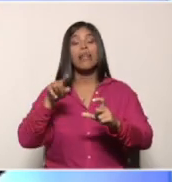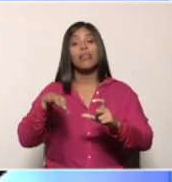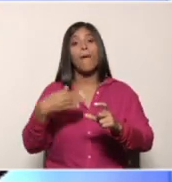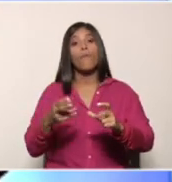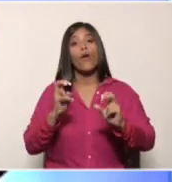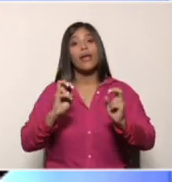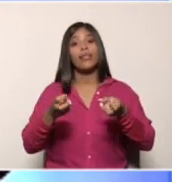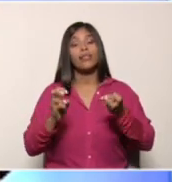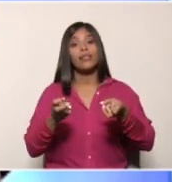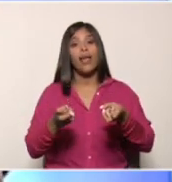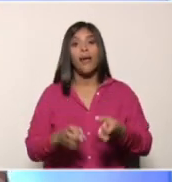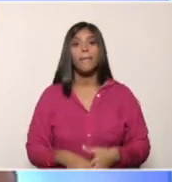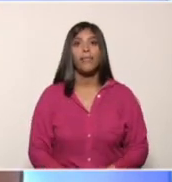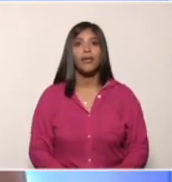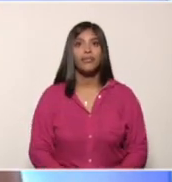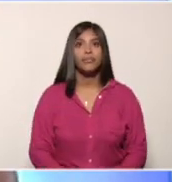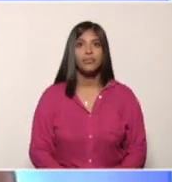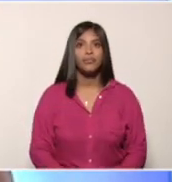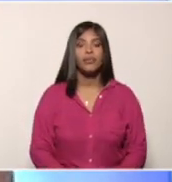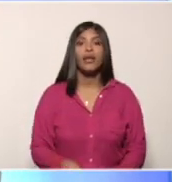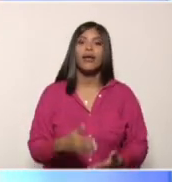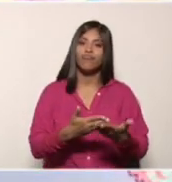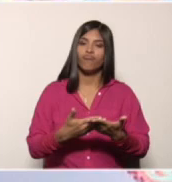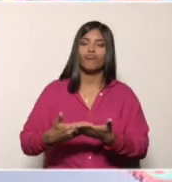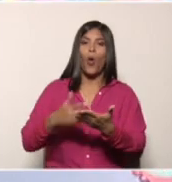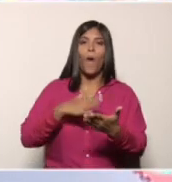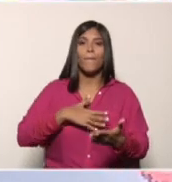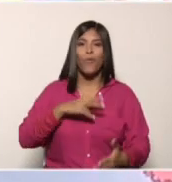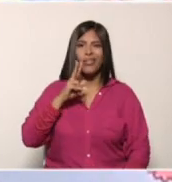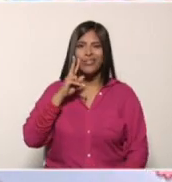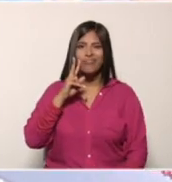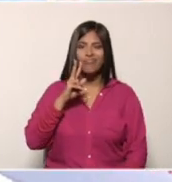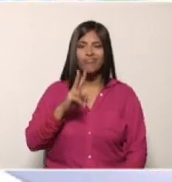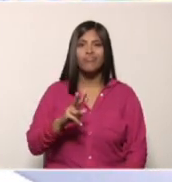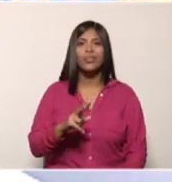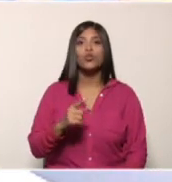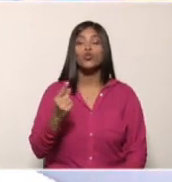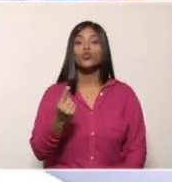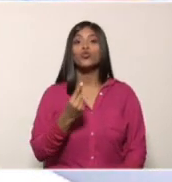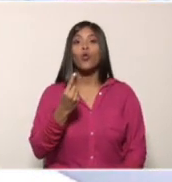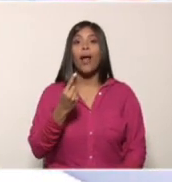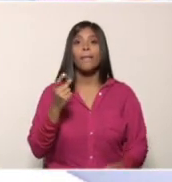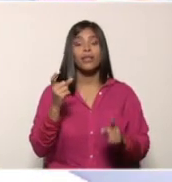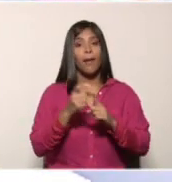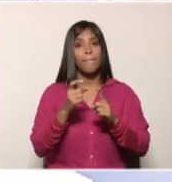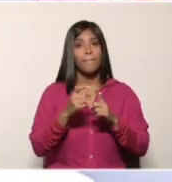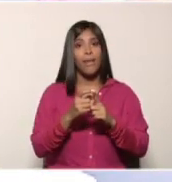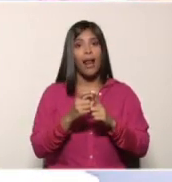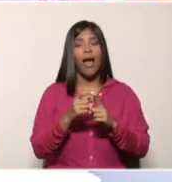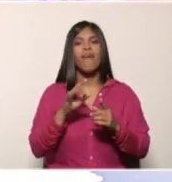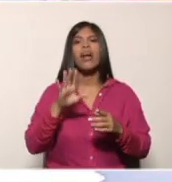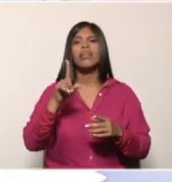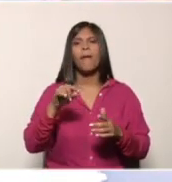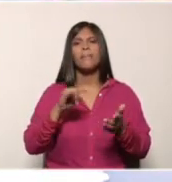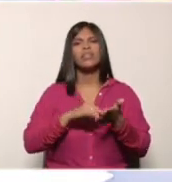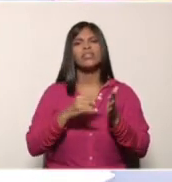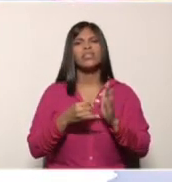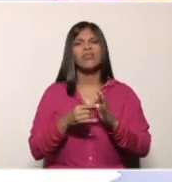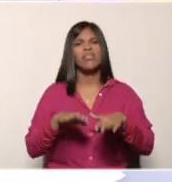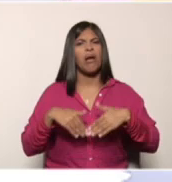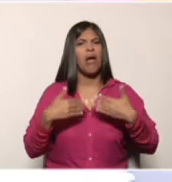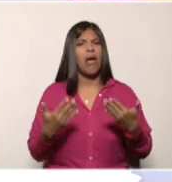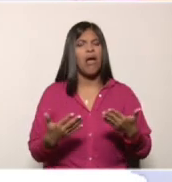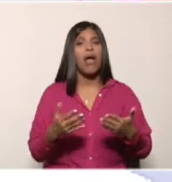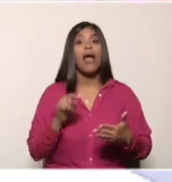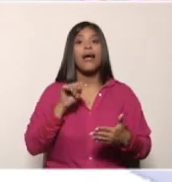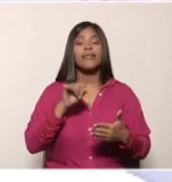sea, ya el estudiante pueda visualizar no solamente lo que es la palabra, sino lo que significa su terminología, y